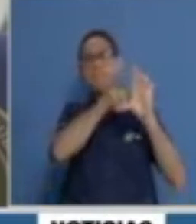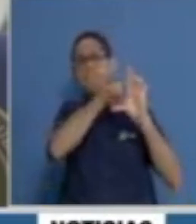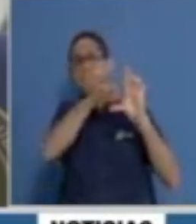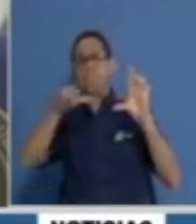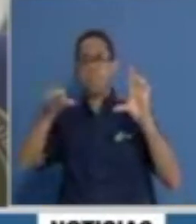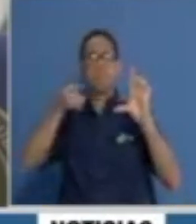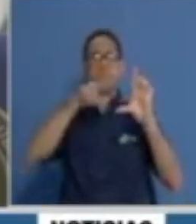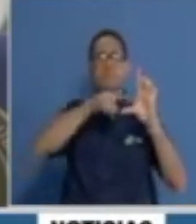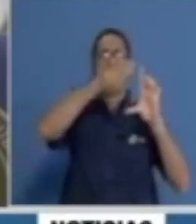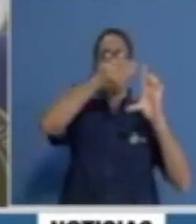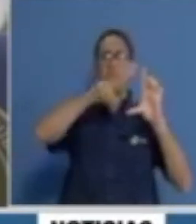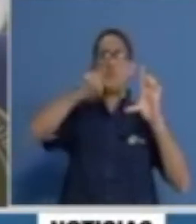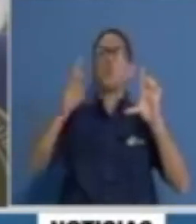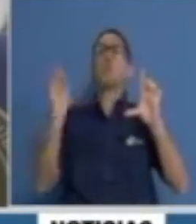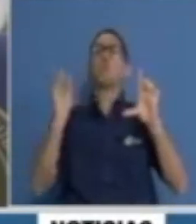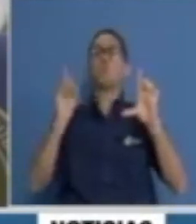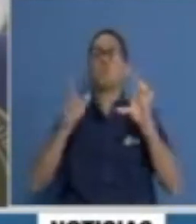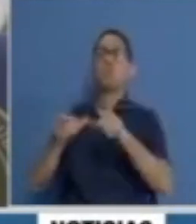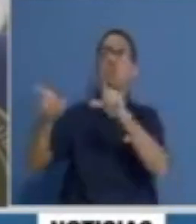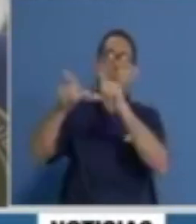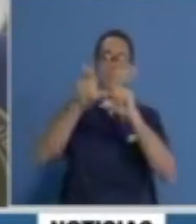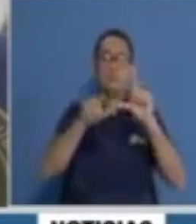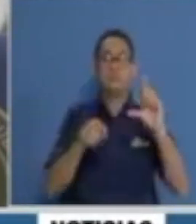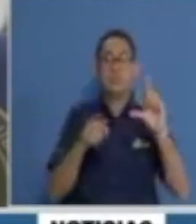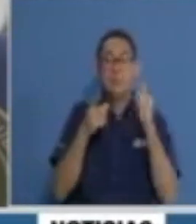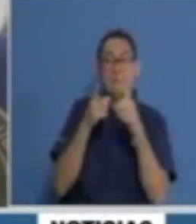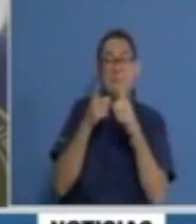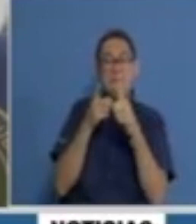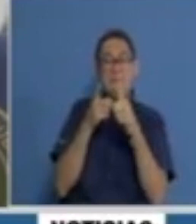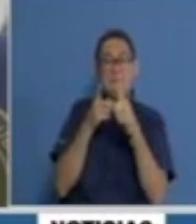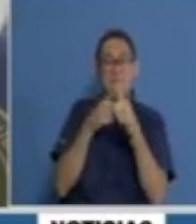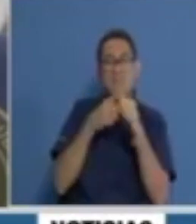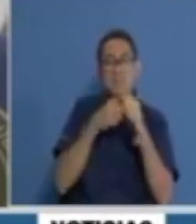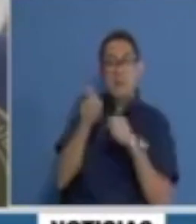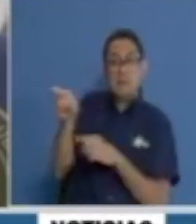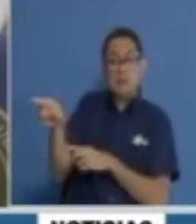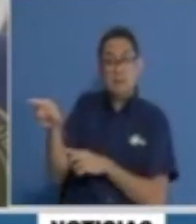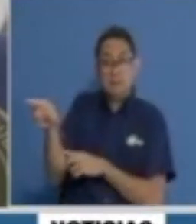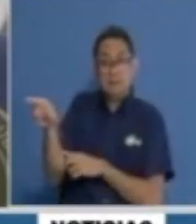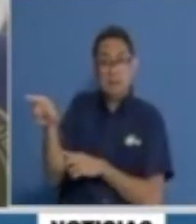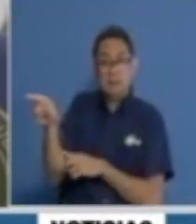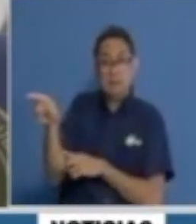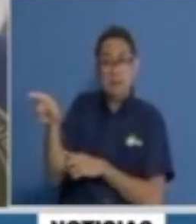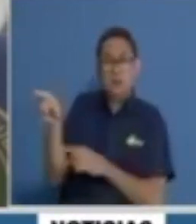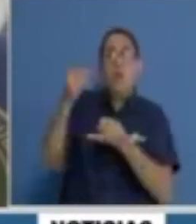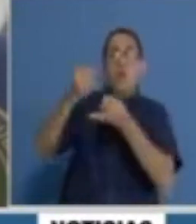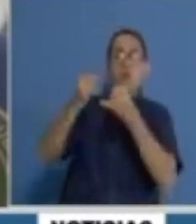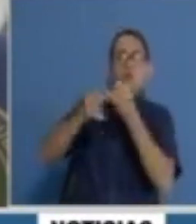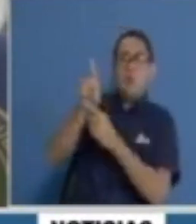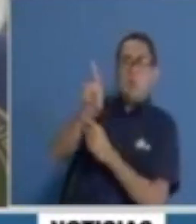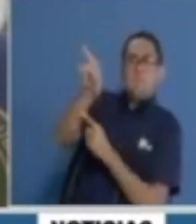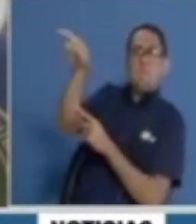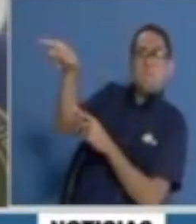la estimación. Empezando de izquierda a derecha tenemos el indicador nacional y posteriormente las